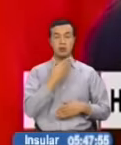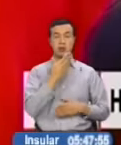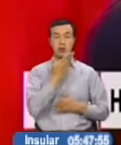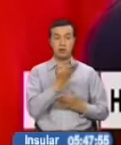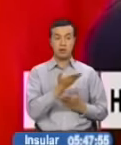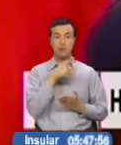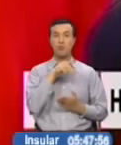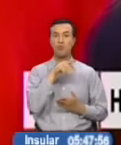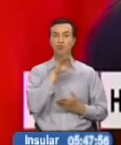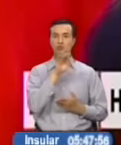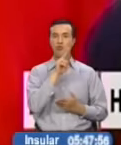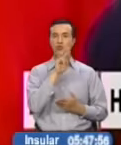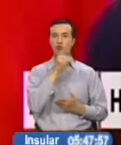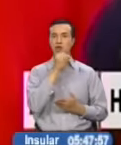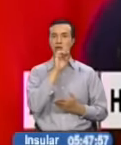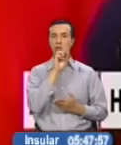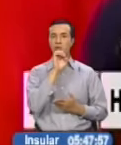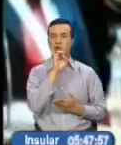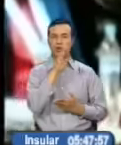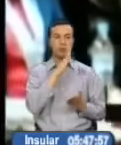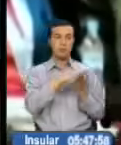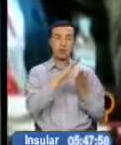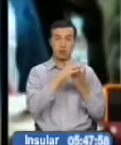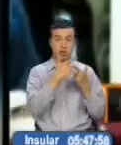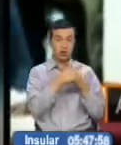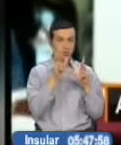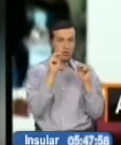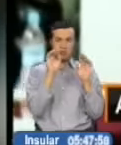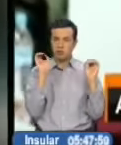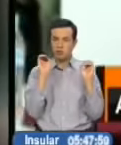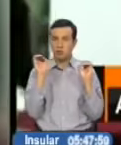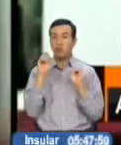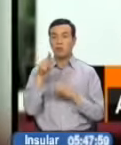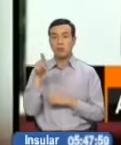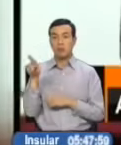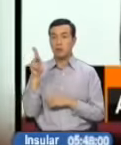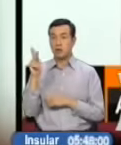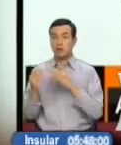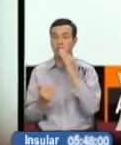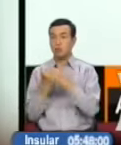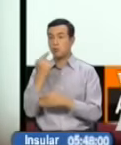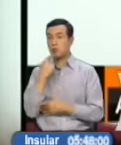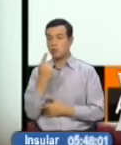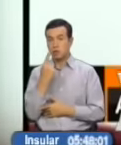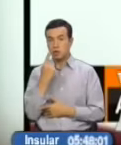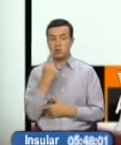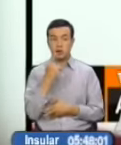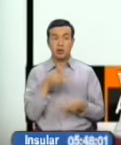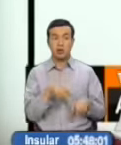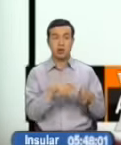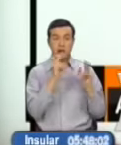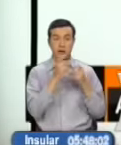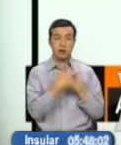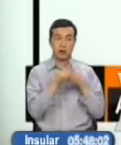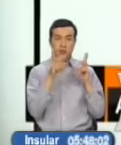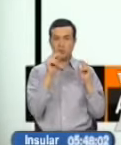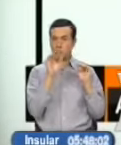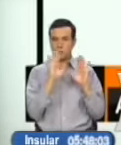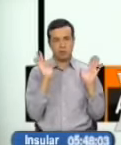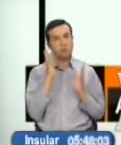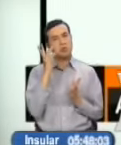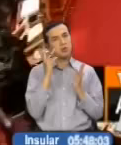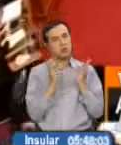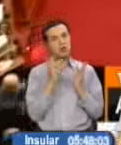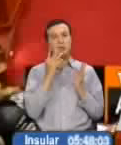Alberto Fujimori. Por su parte, Pedro Pablo Kuczynski, quien asume el poder este jueves, también calificó de improbable un indulto, pero no